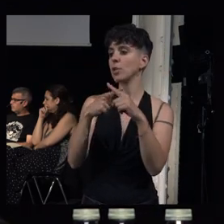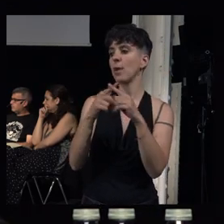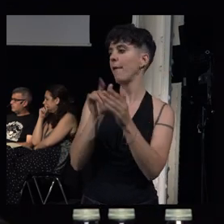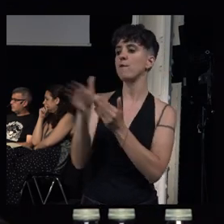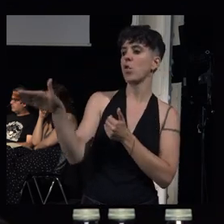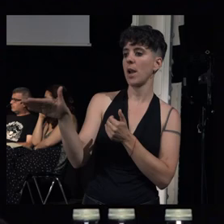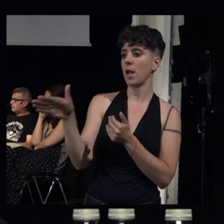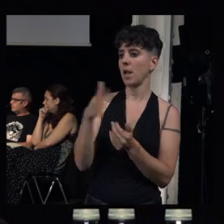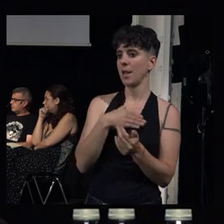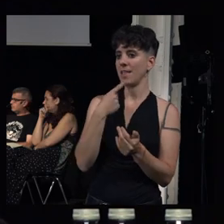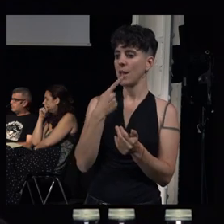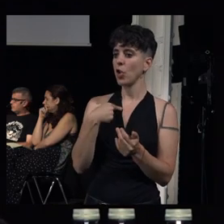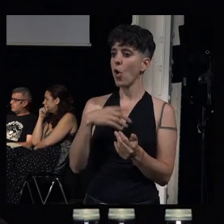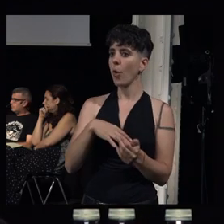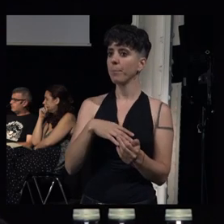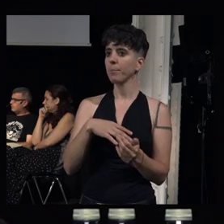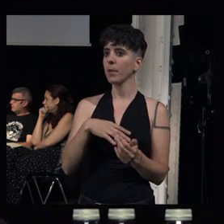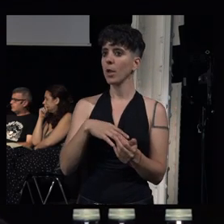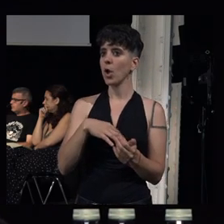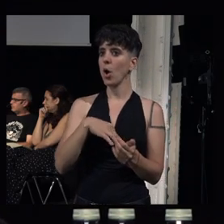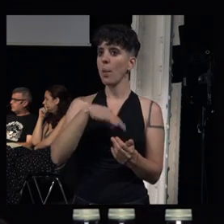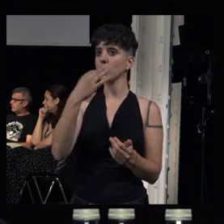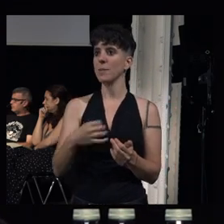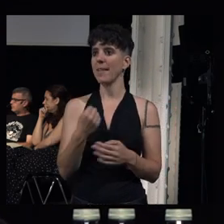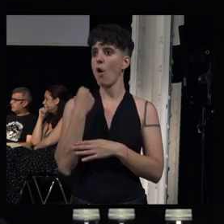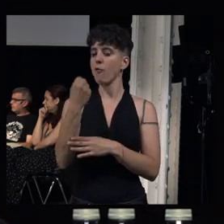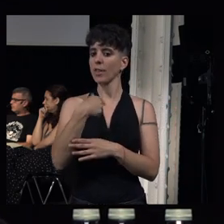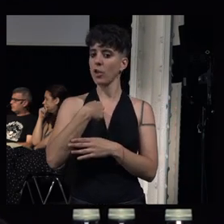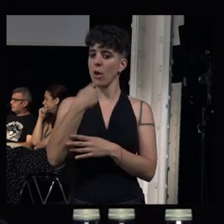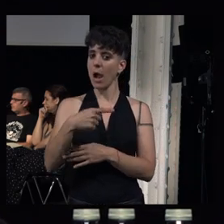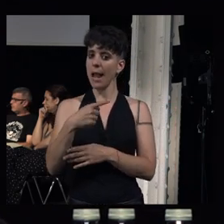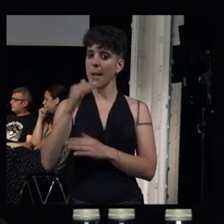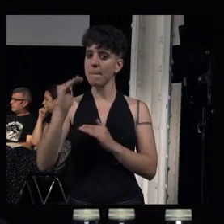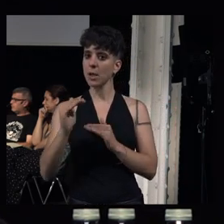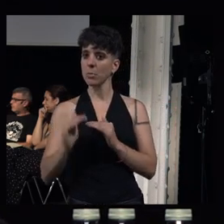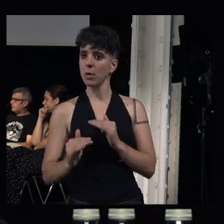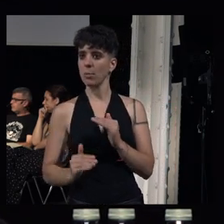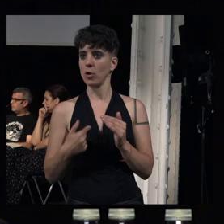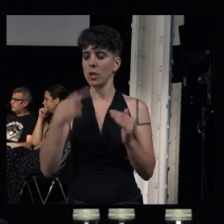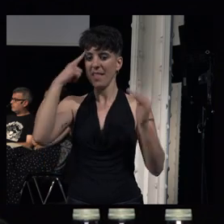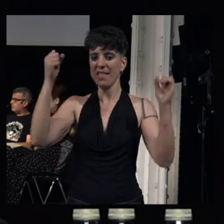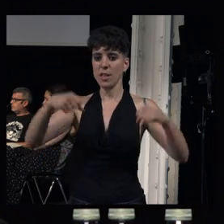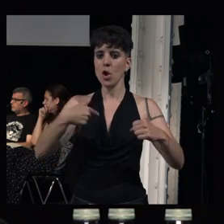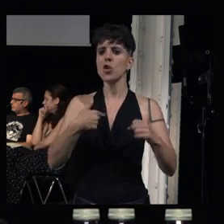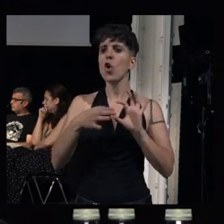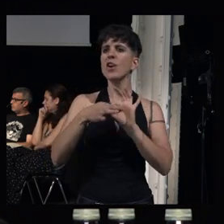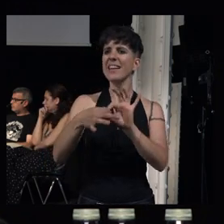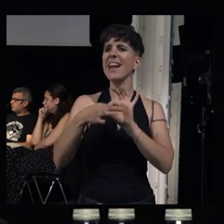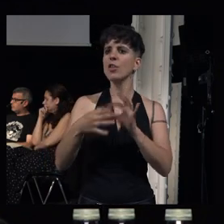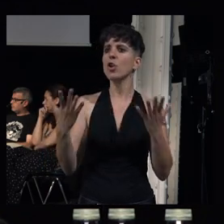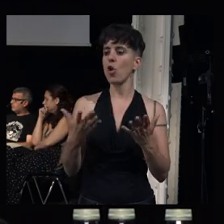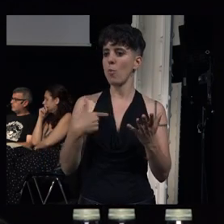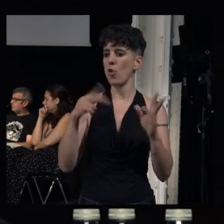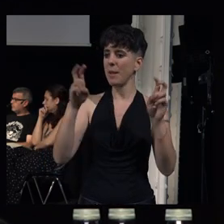las posibilidades que yo tengo o la fuerza que yo tengo para negociar mis relaciones y decidir exactamente en qué términos quiero tener una relación, tanto a nivel